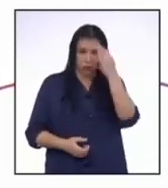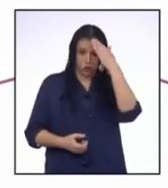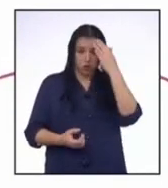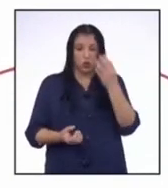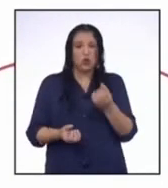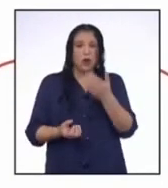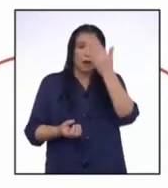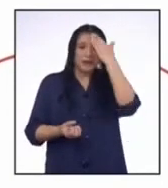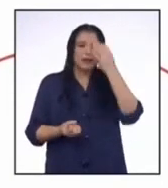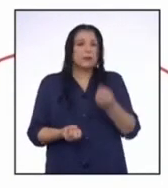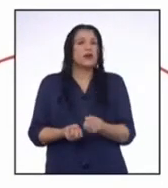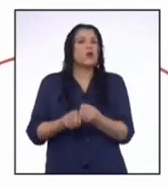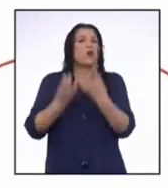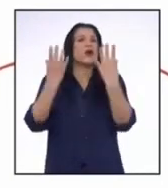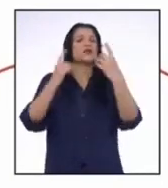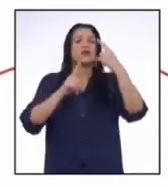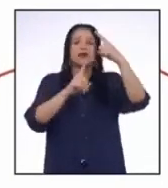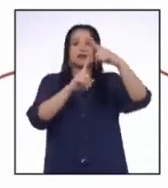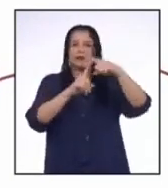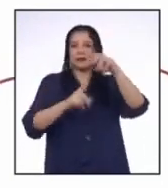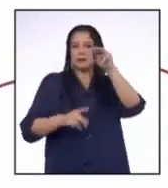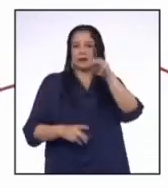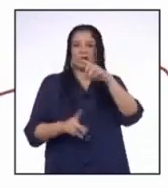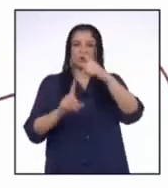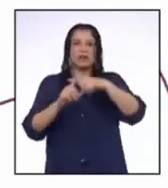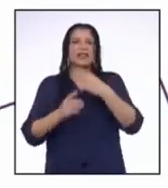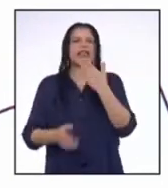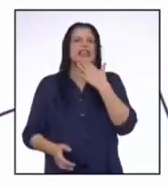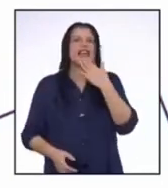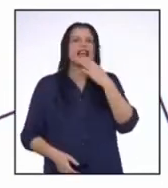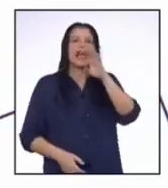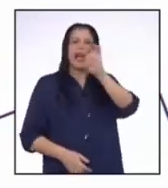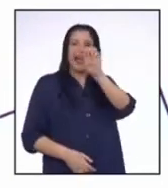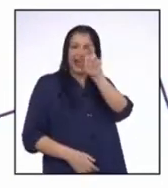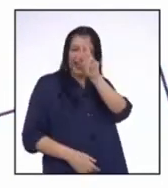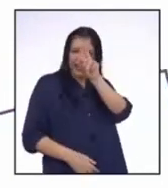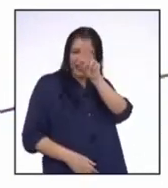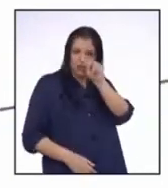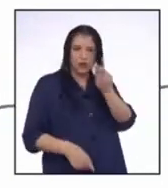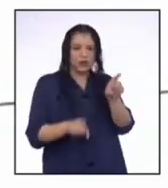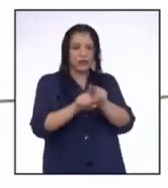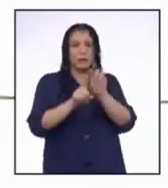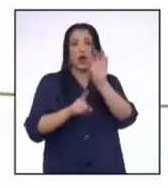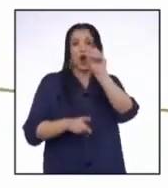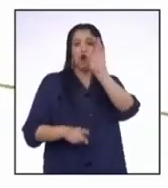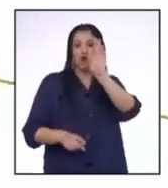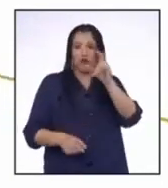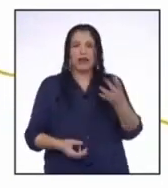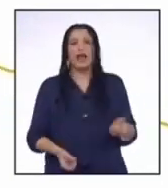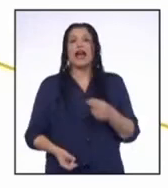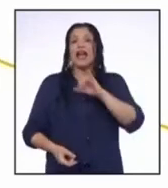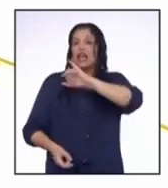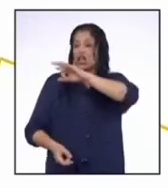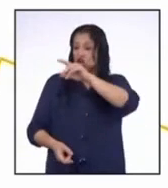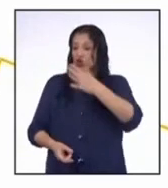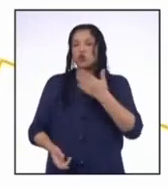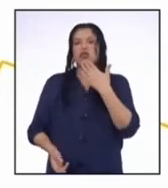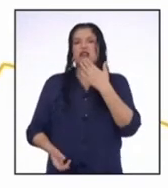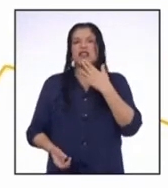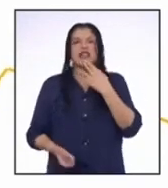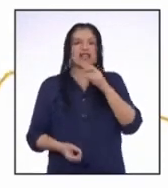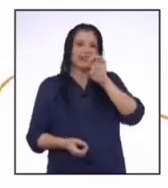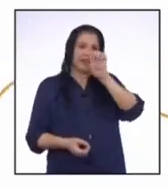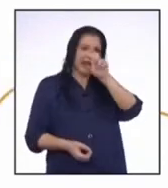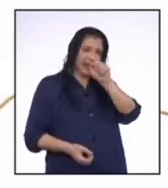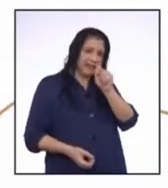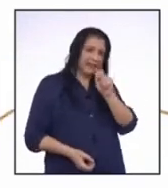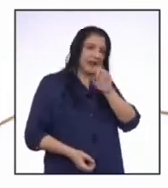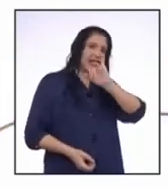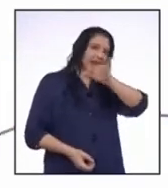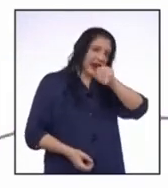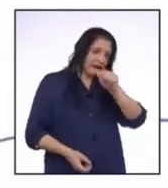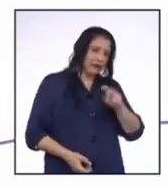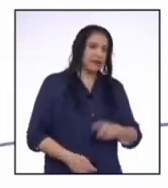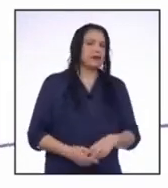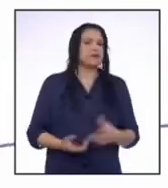la tasa metabólica total de Ernesto y Ofelia, mientras Junior calculará la de Ethel y de Javier.